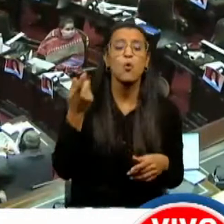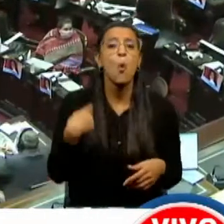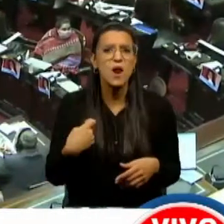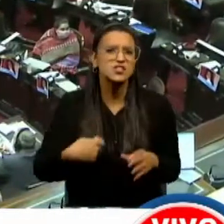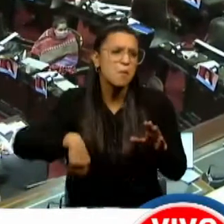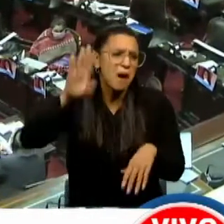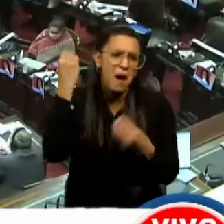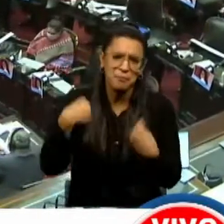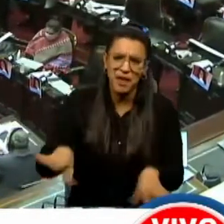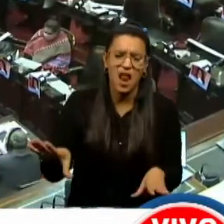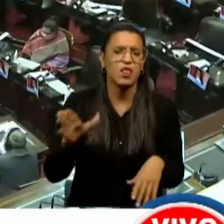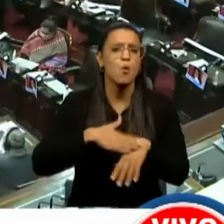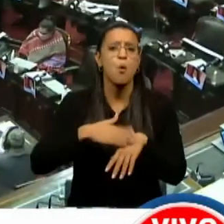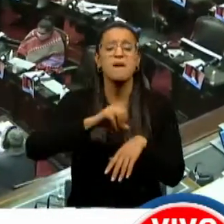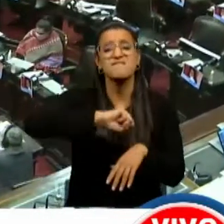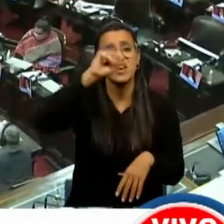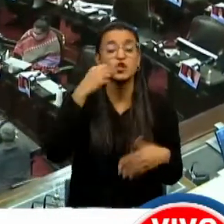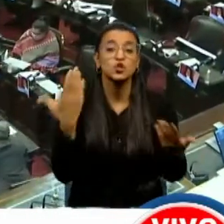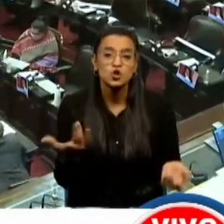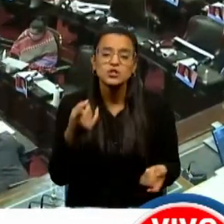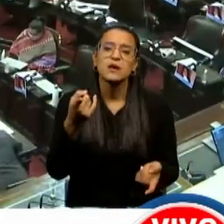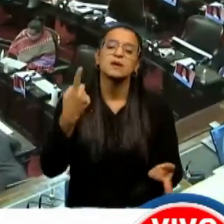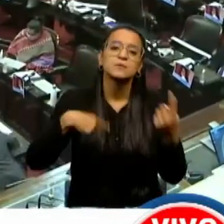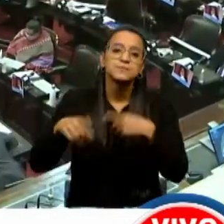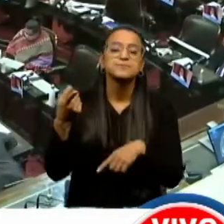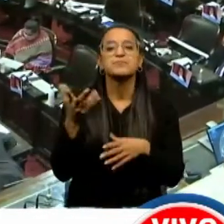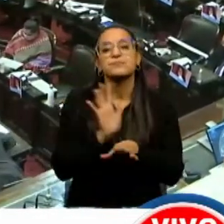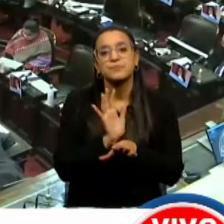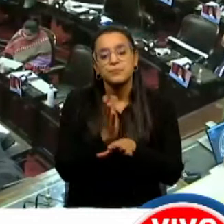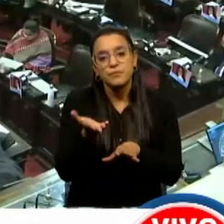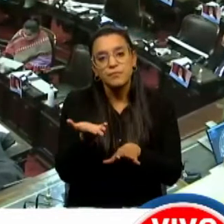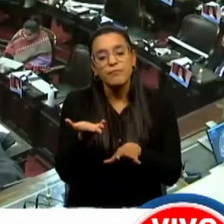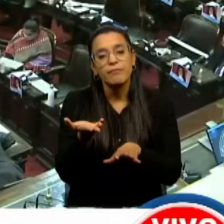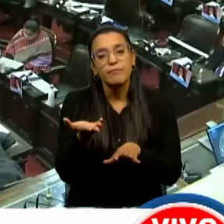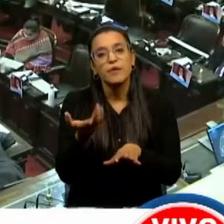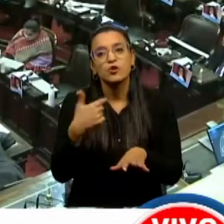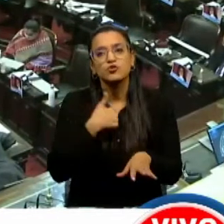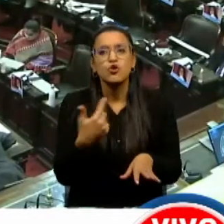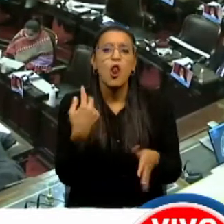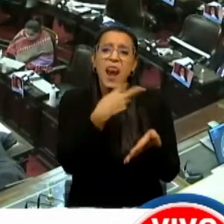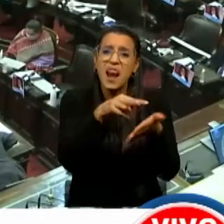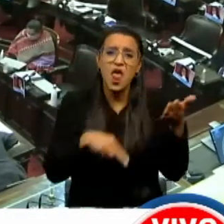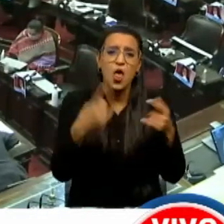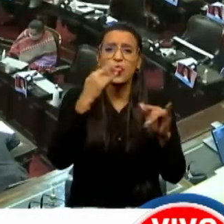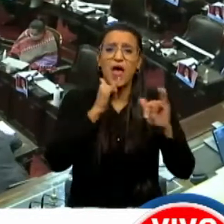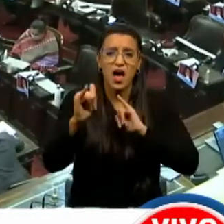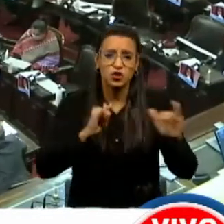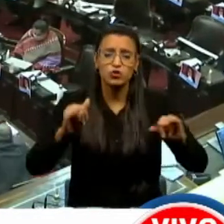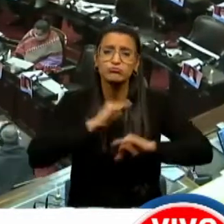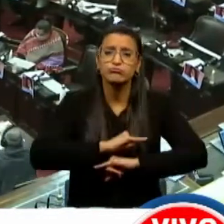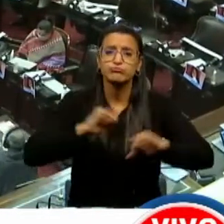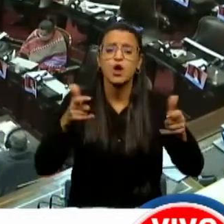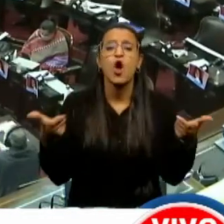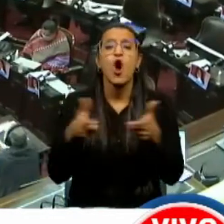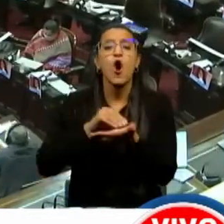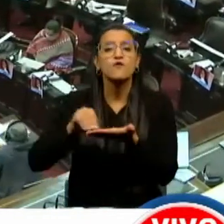más frente a la inflación. Entonces, para que no hagamos retórica con esto, leo simplemente un dato que publica la Oficina